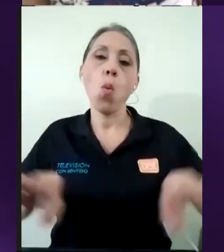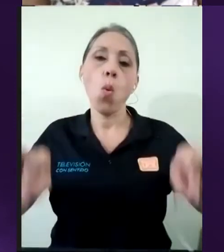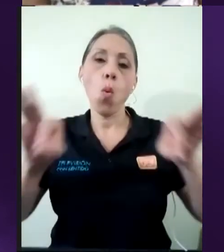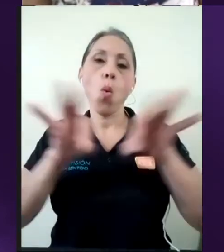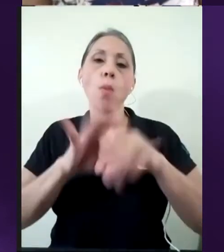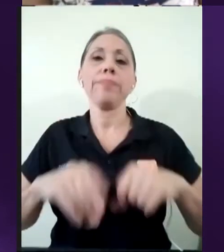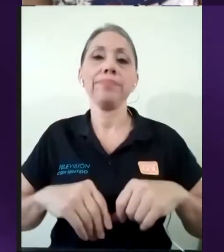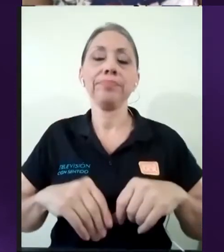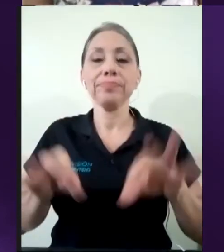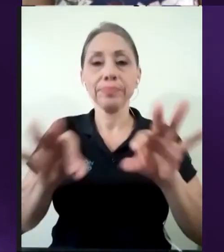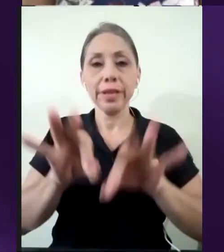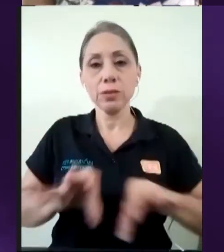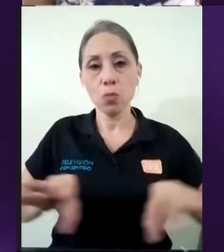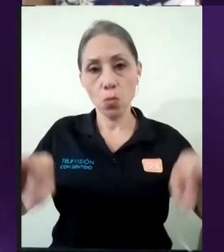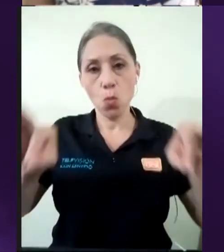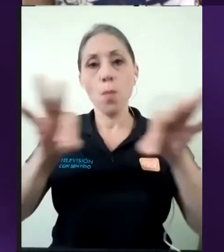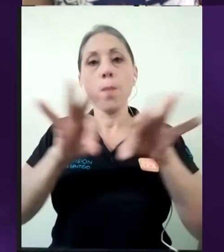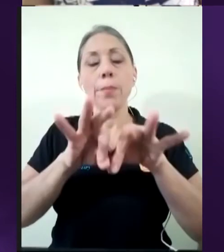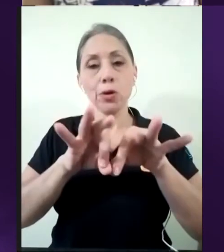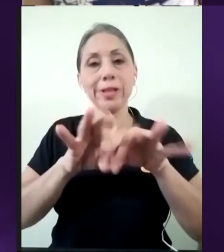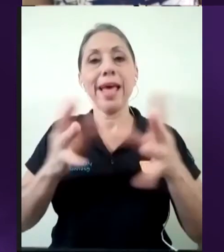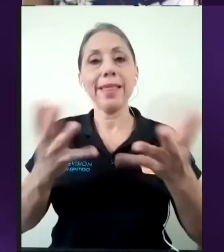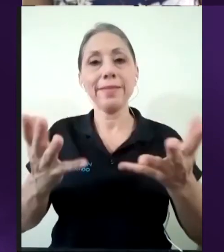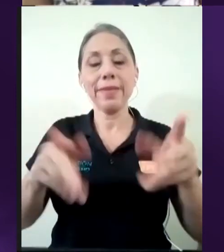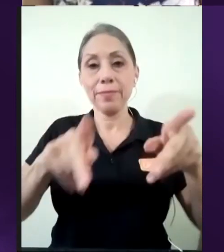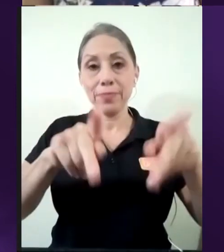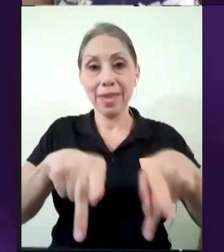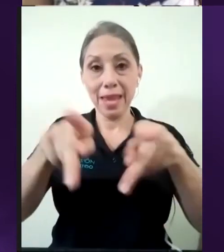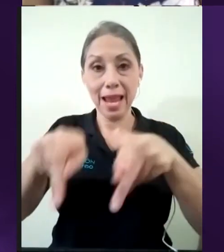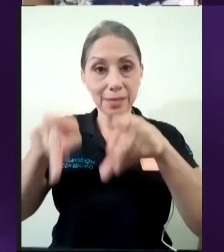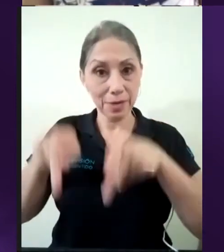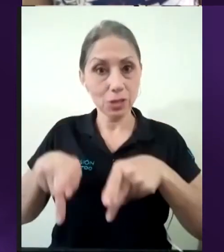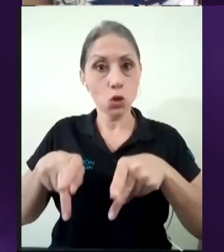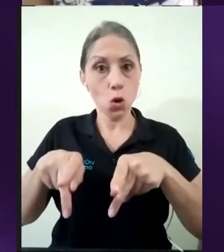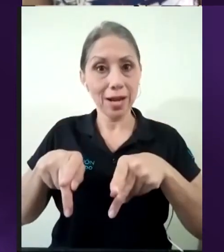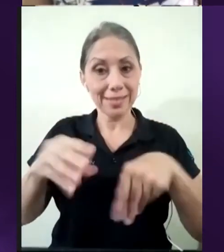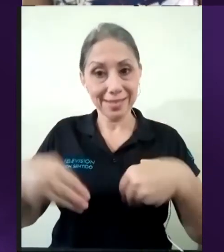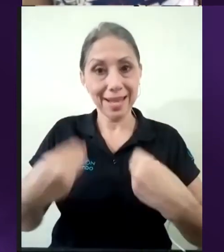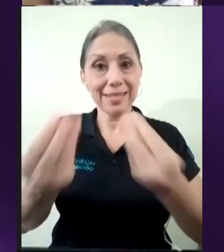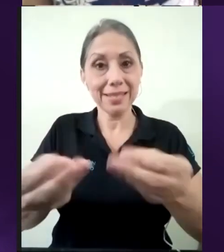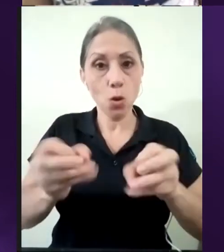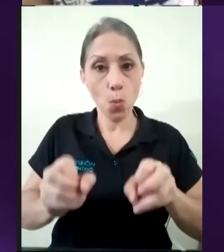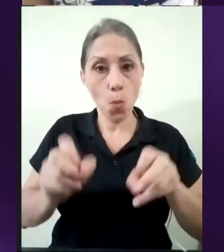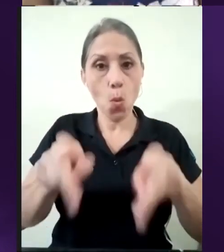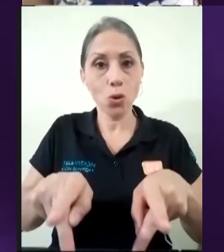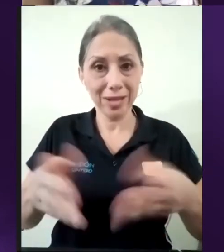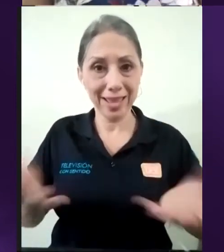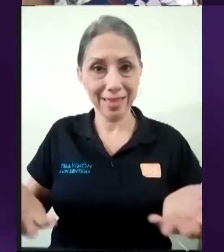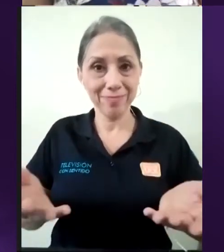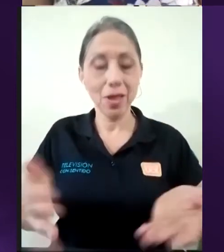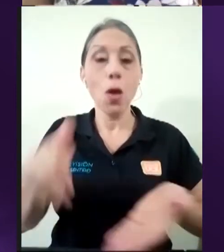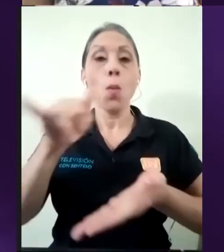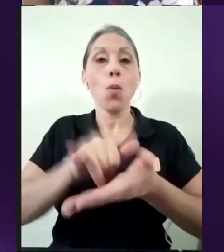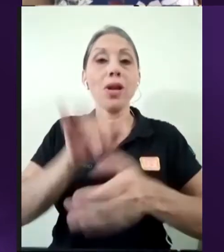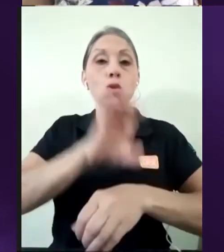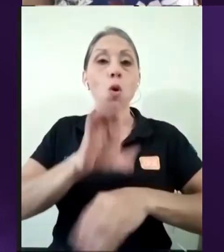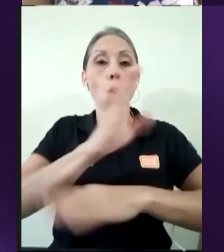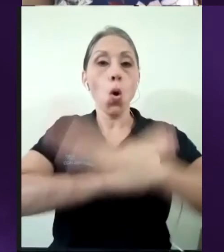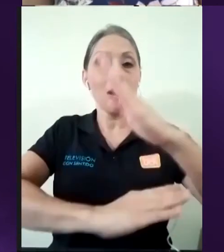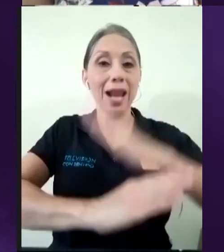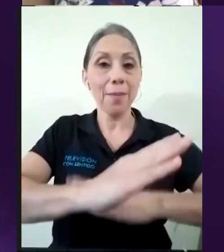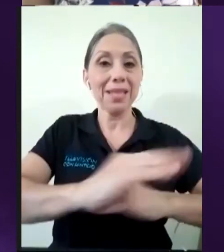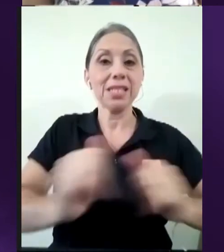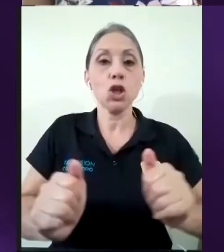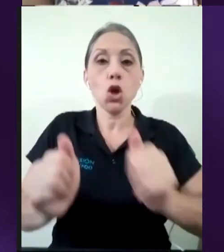importante que a las personas se les brinde esta oportunidad. Por eso, CONADIS junto al Ministerio de Salud